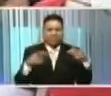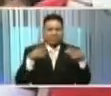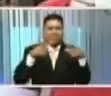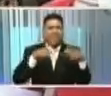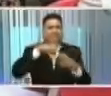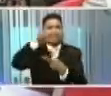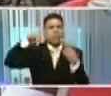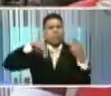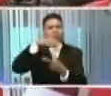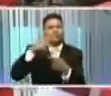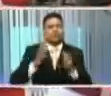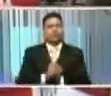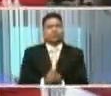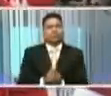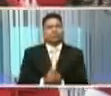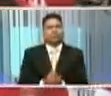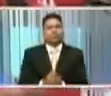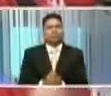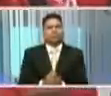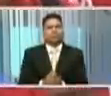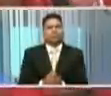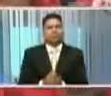parece?